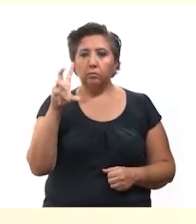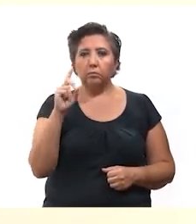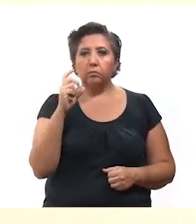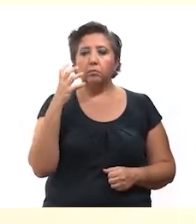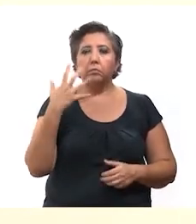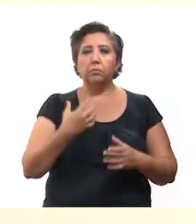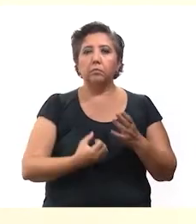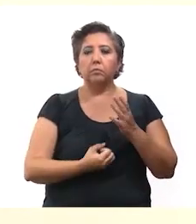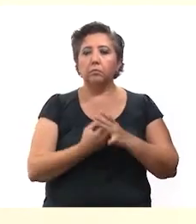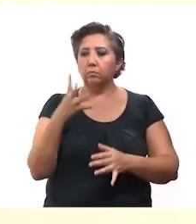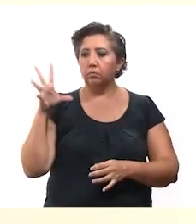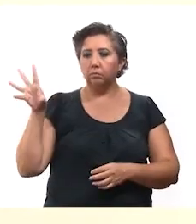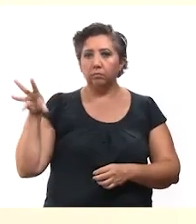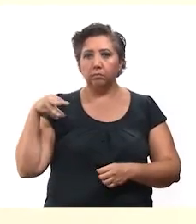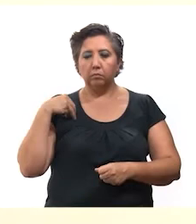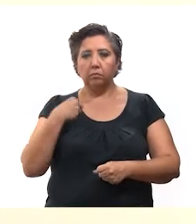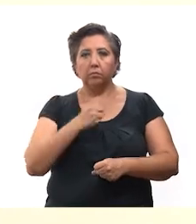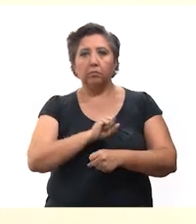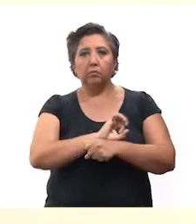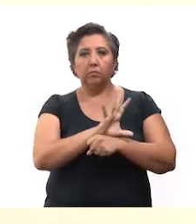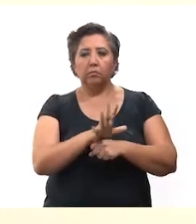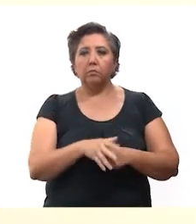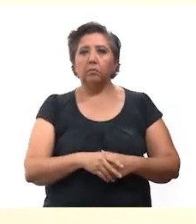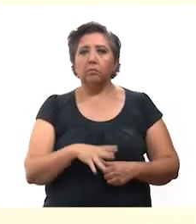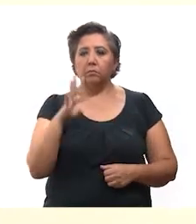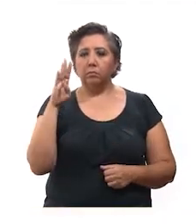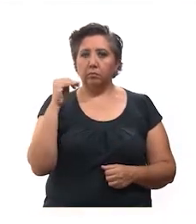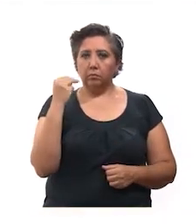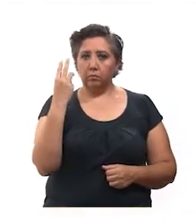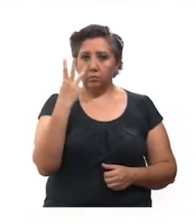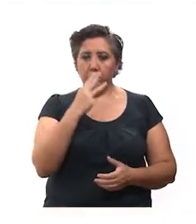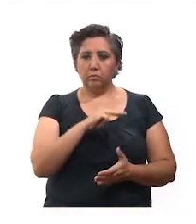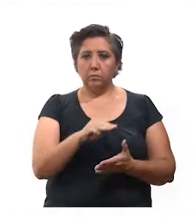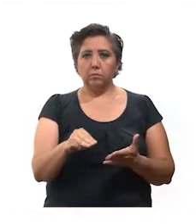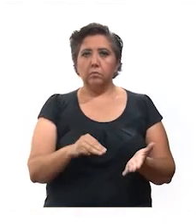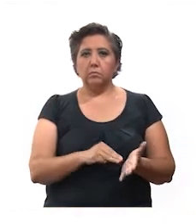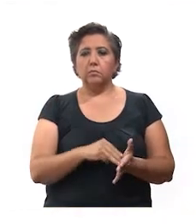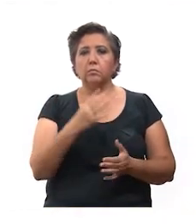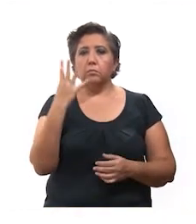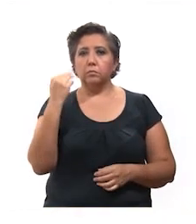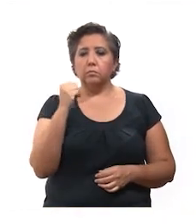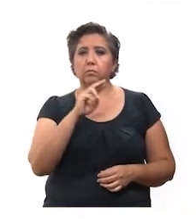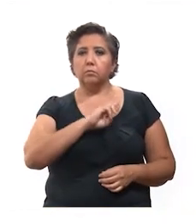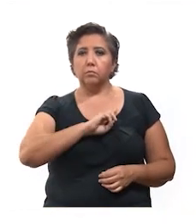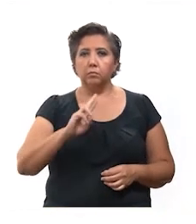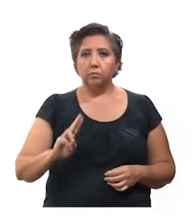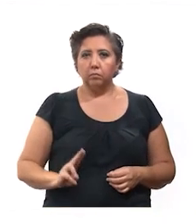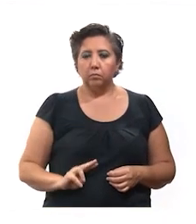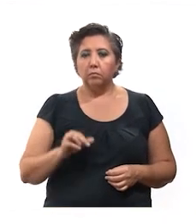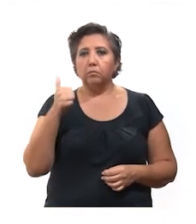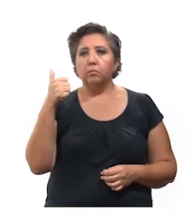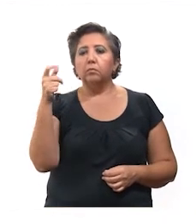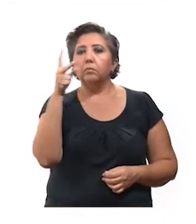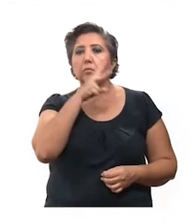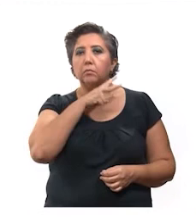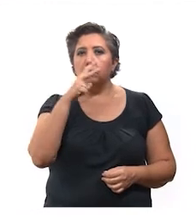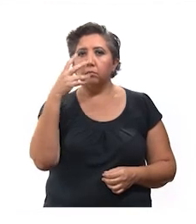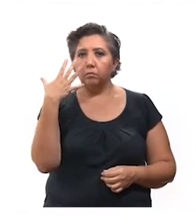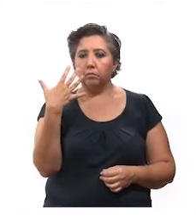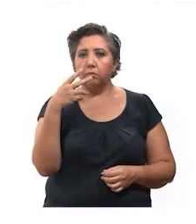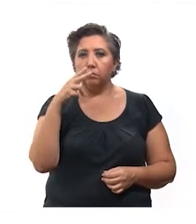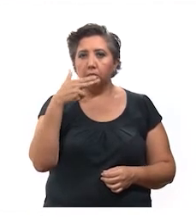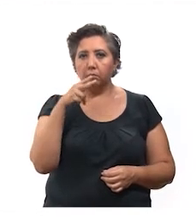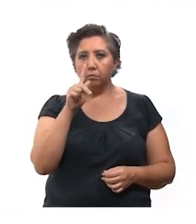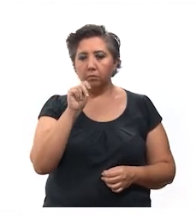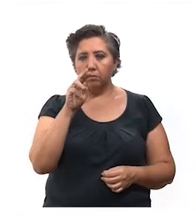letiihelova. Ukajil jo, cuarenta y cinco mil quinientos sesenta y nueve. Bayadolid, tres mil ochocientos setenta y seis. Kanasin,